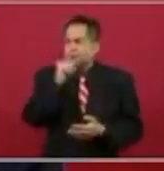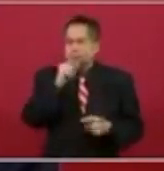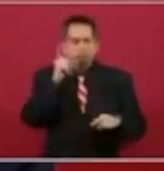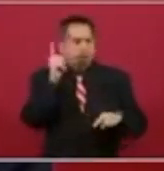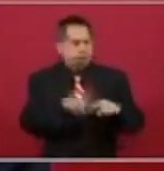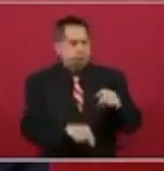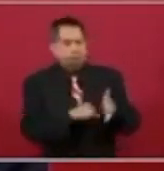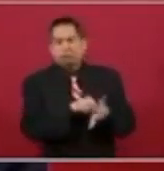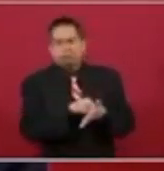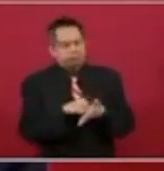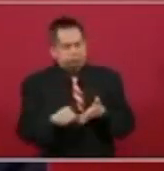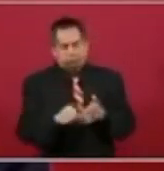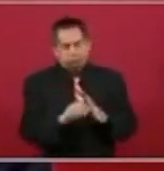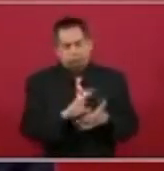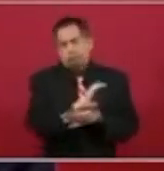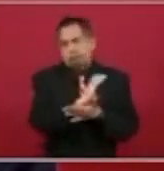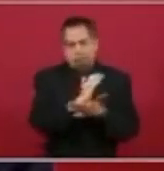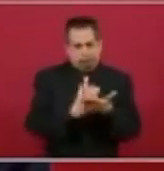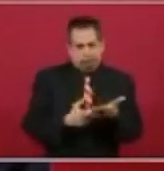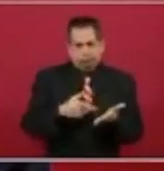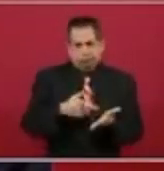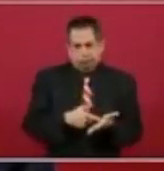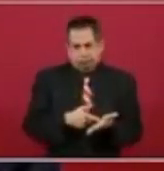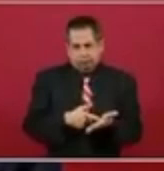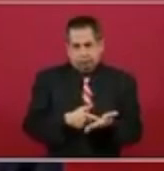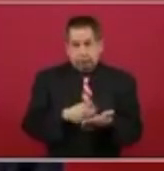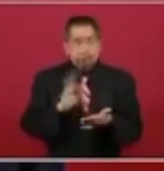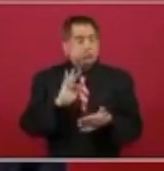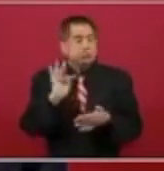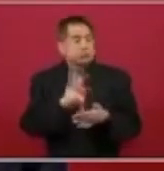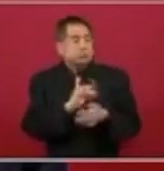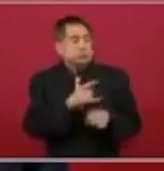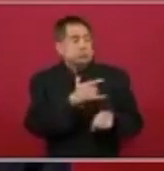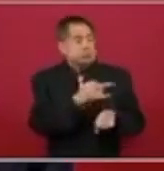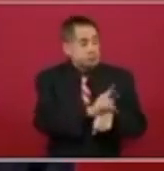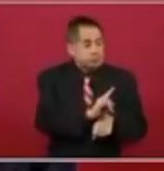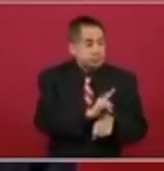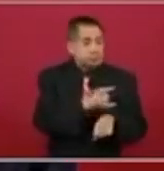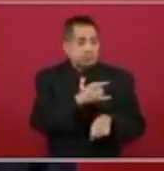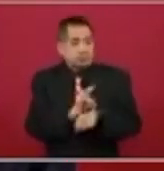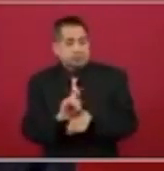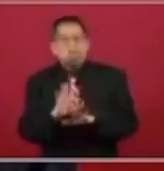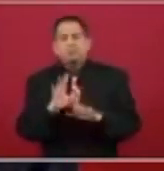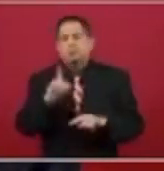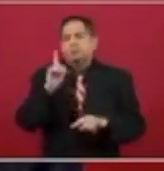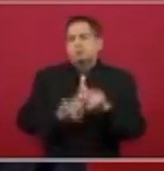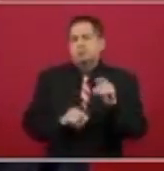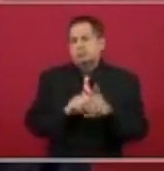revocar un contrato solo que hubiese alguna causa justificada.